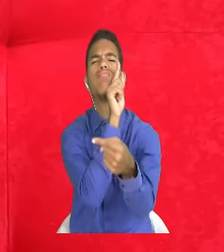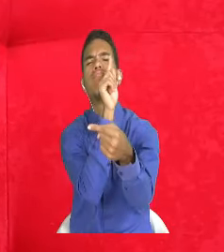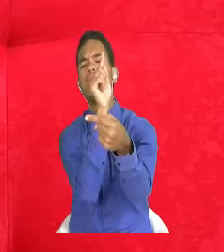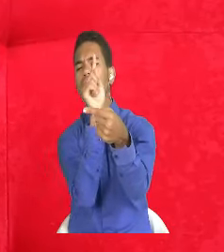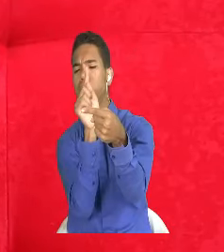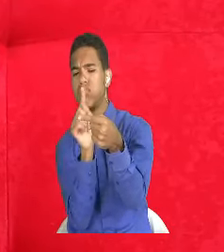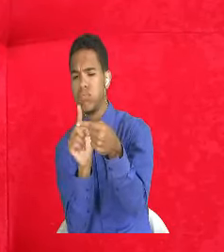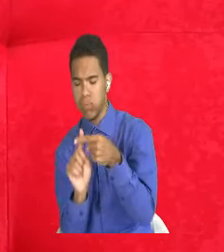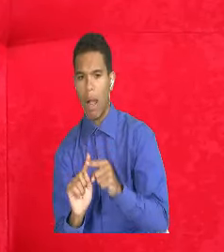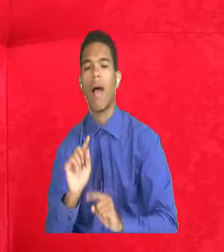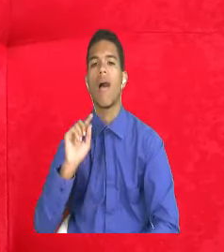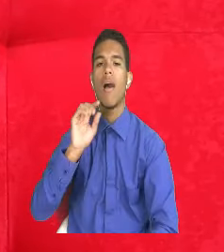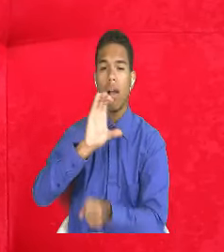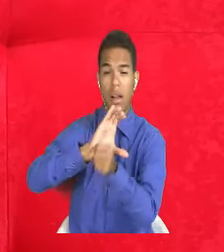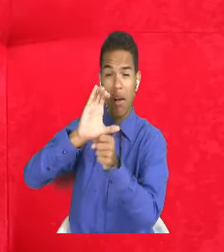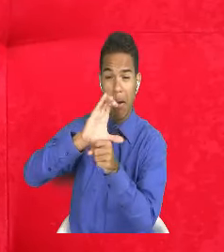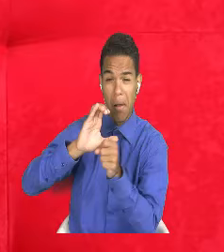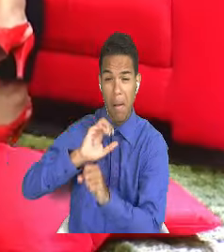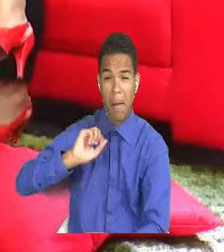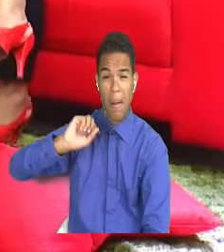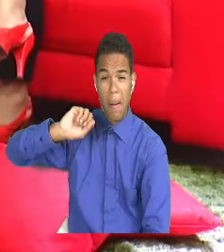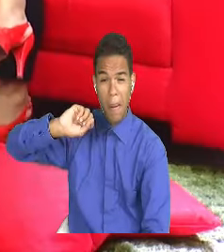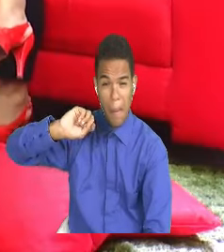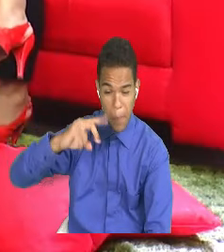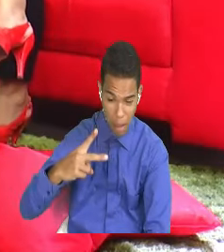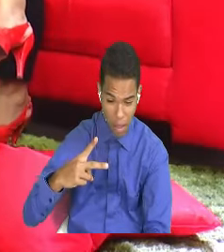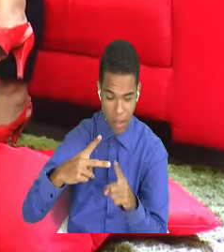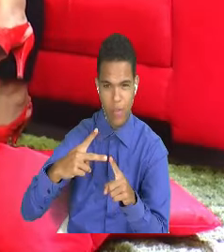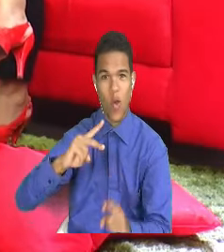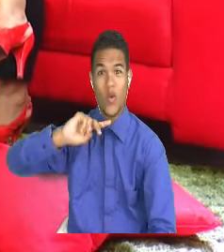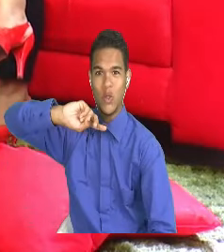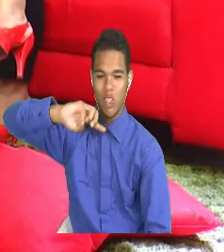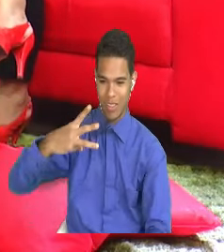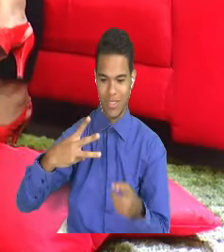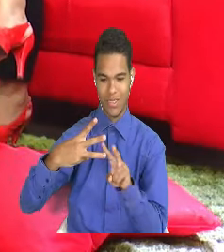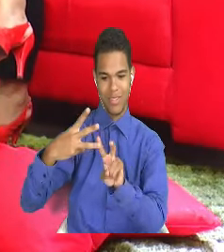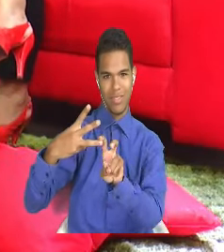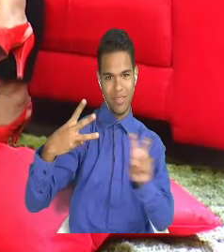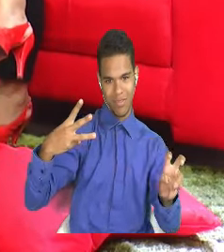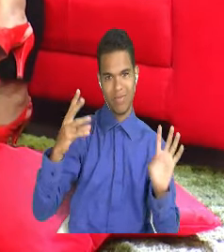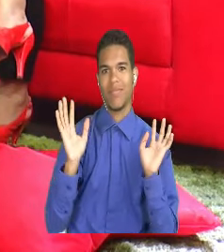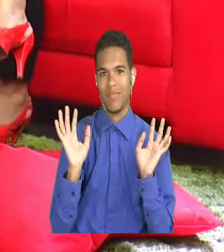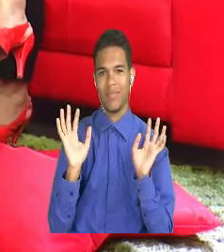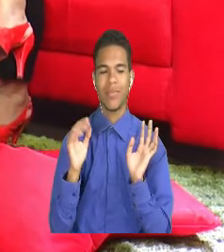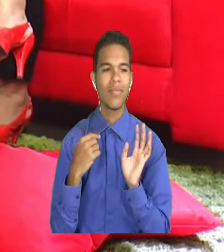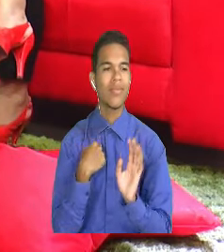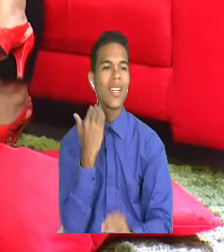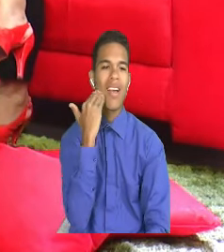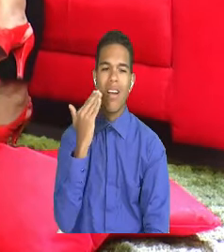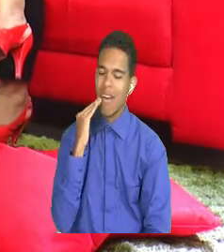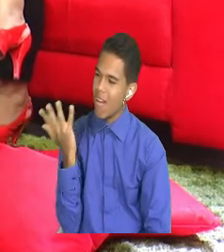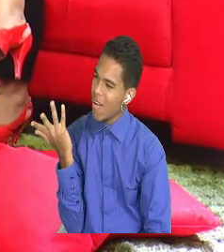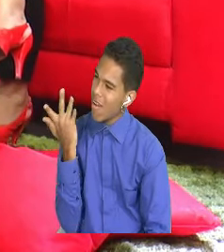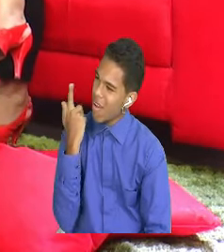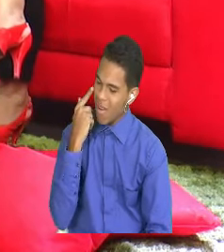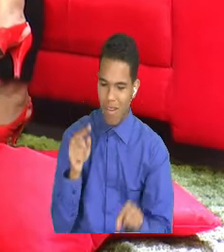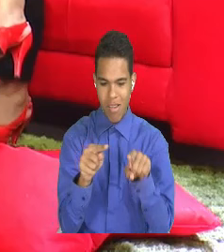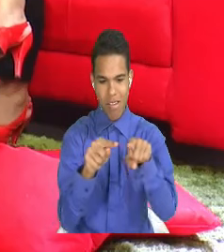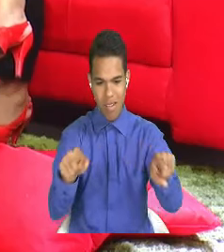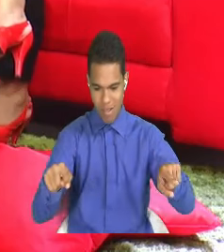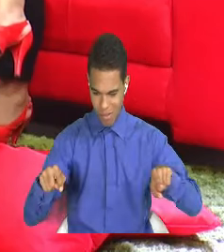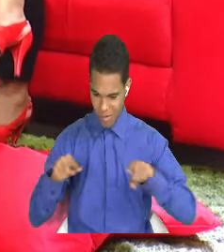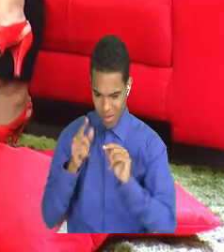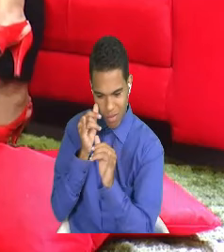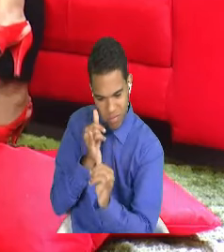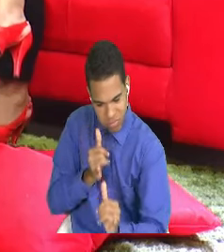categoría y se convierta en una ciudad de primera categoría en la región. Bueno, Judy nos hablaba acerca de la parte de laboratorios, pero también tenemos una parte muy importante que es